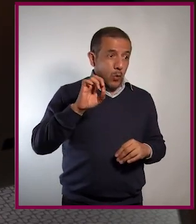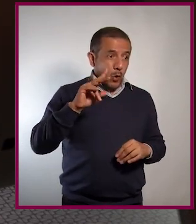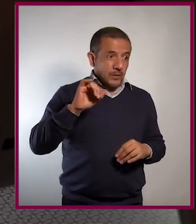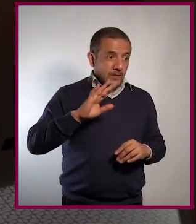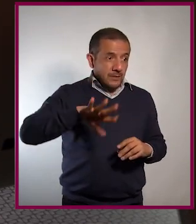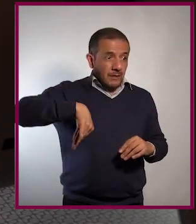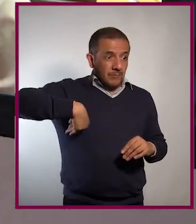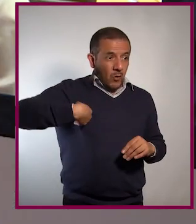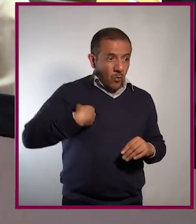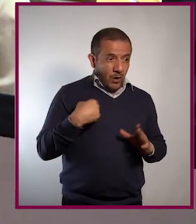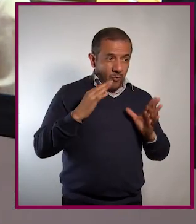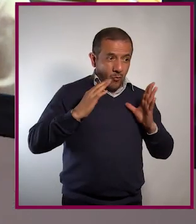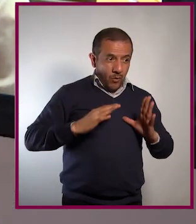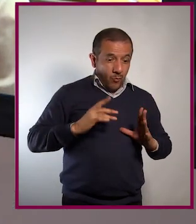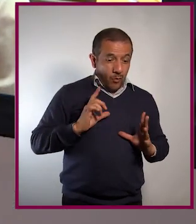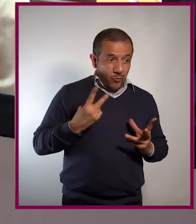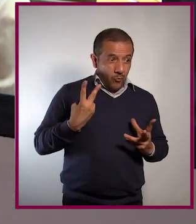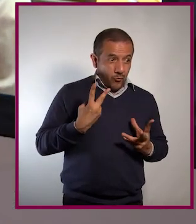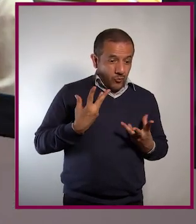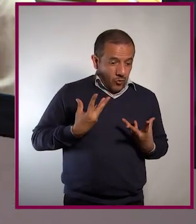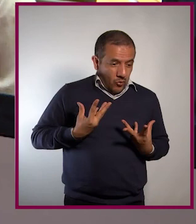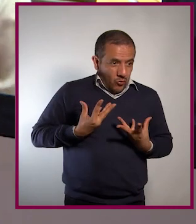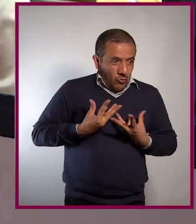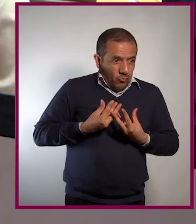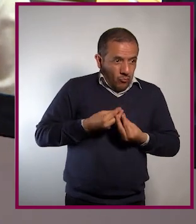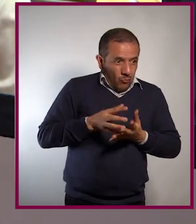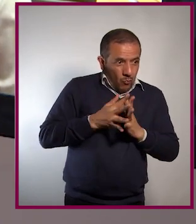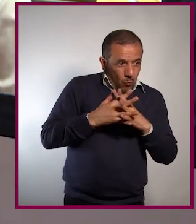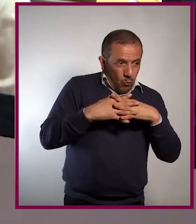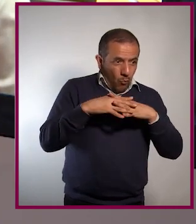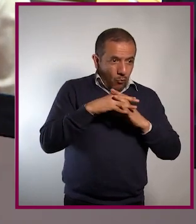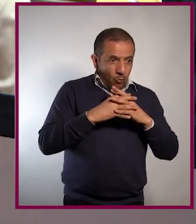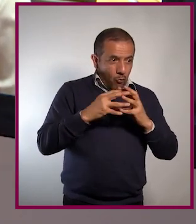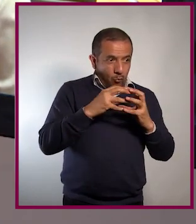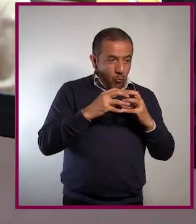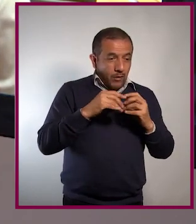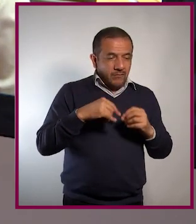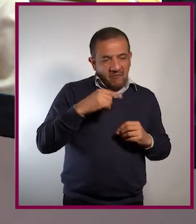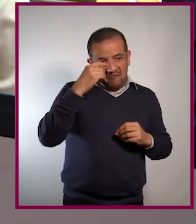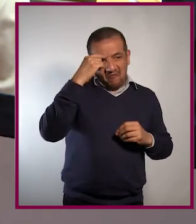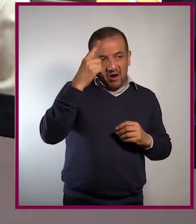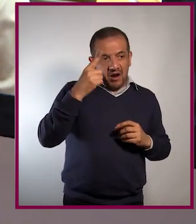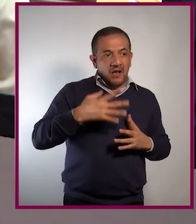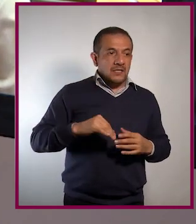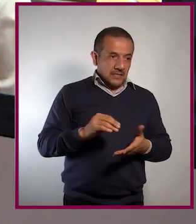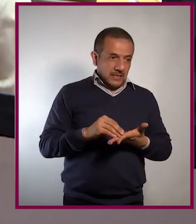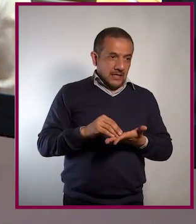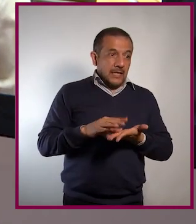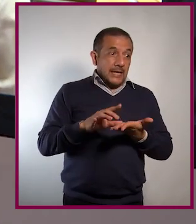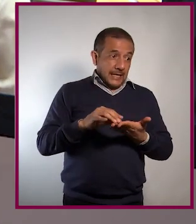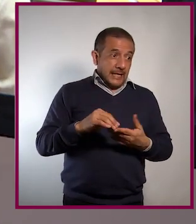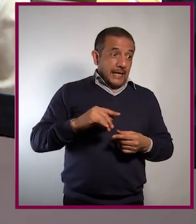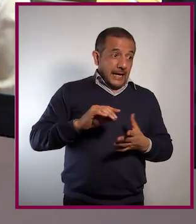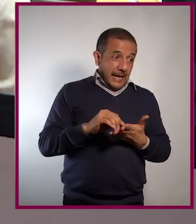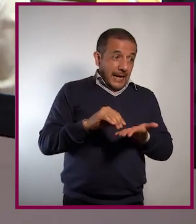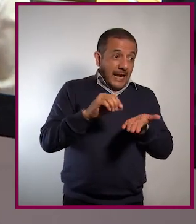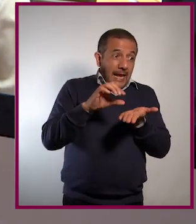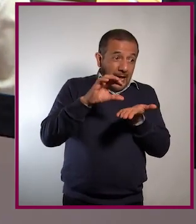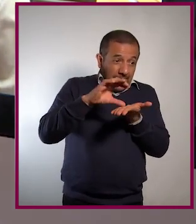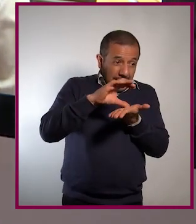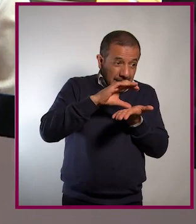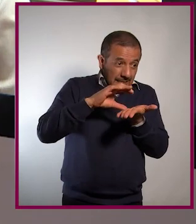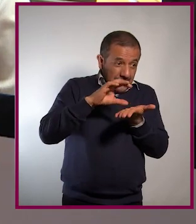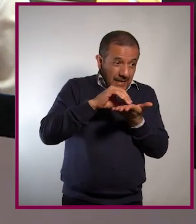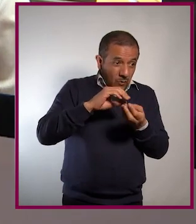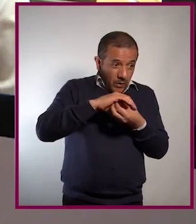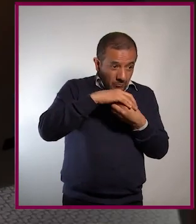dos factores, cuando se mezclan uno con el otro, hacen que sea más fácil que desarrolles